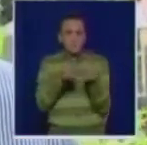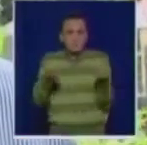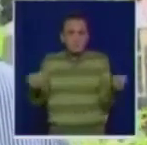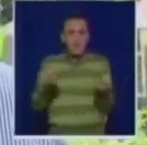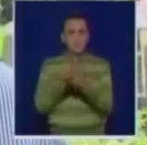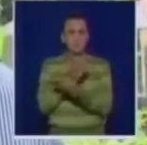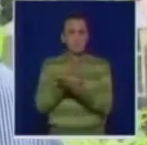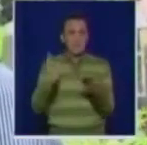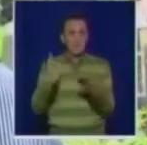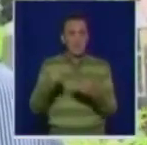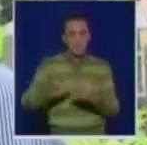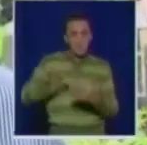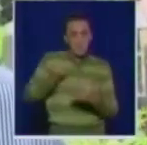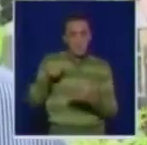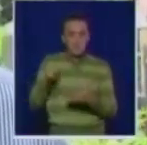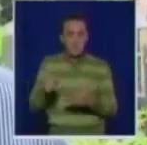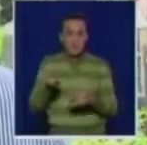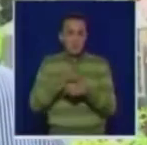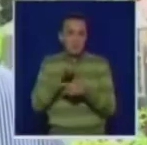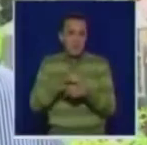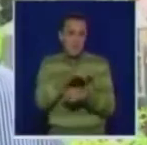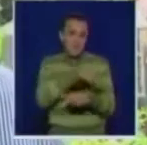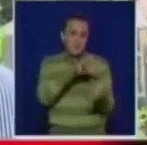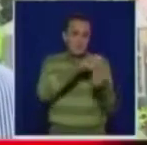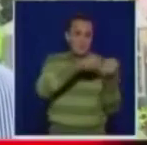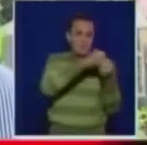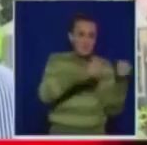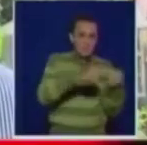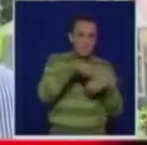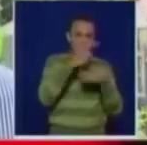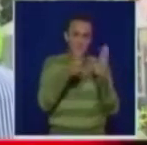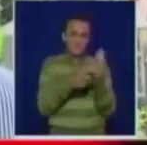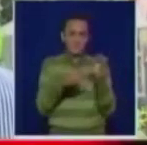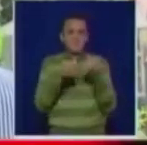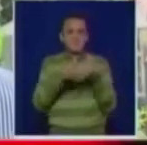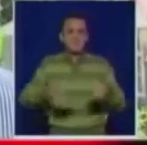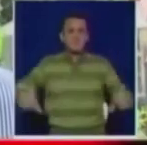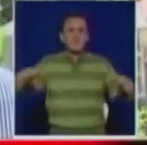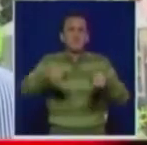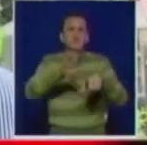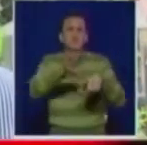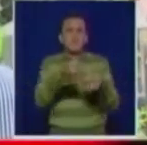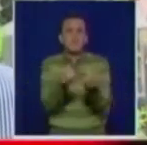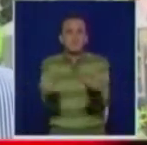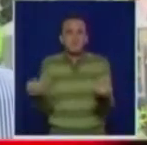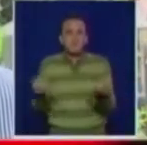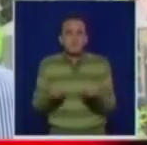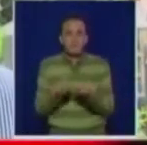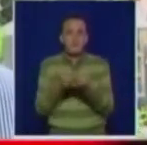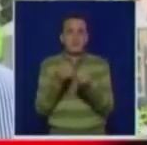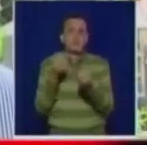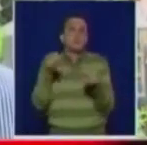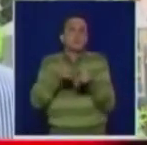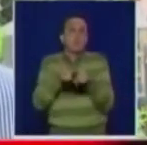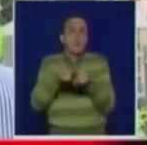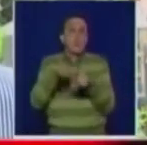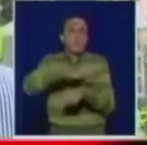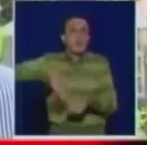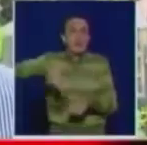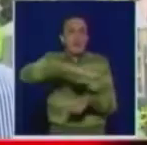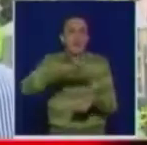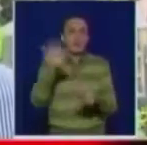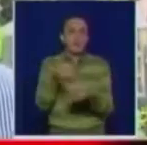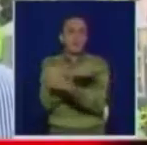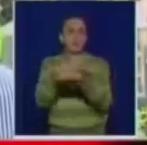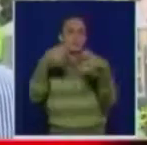aprovechables. Dos, intervención de las zonas verdes que las comunidades más necesiten intervenir. Y número tres, realizar un proceso